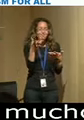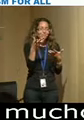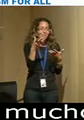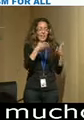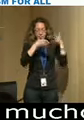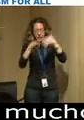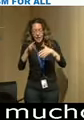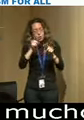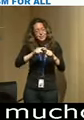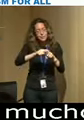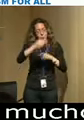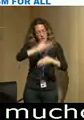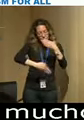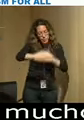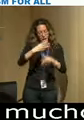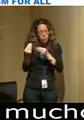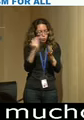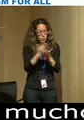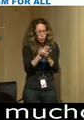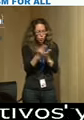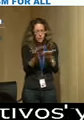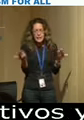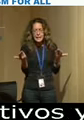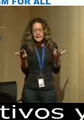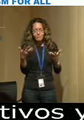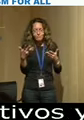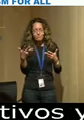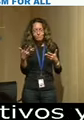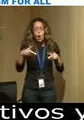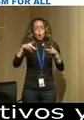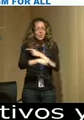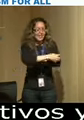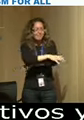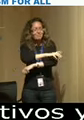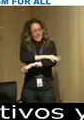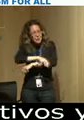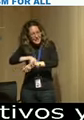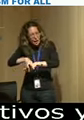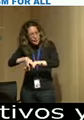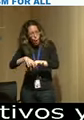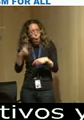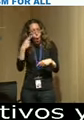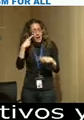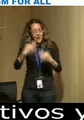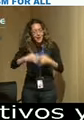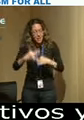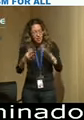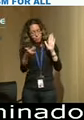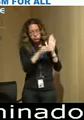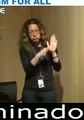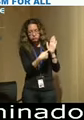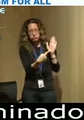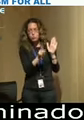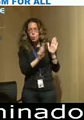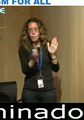tipos de discapacidad, muchos estudios eran de corte transversal, con muy poca muestra, y había pocos estudios cuantitativos que nos